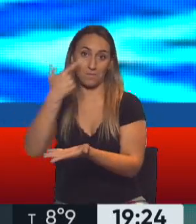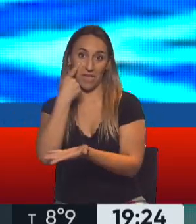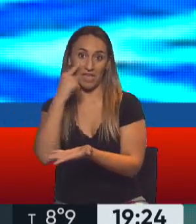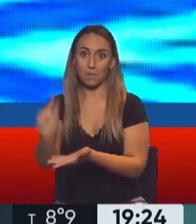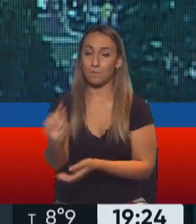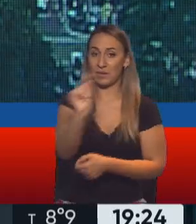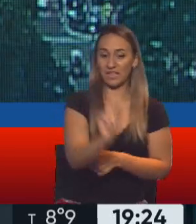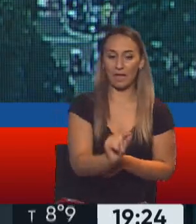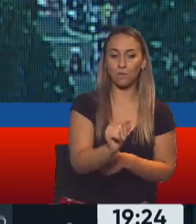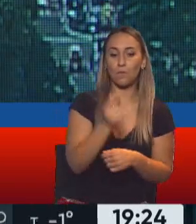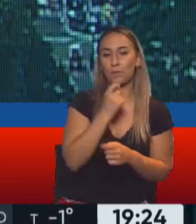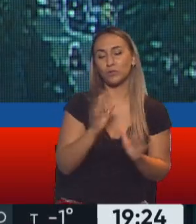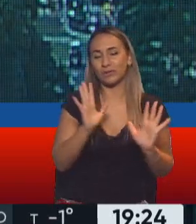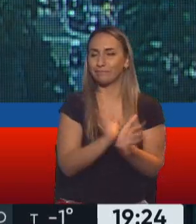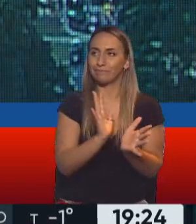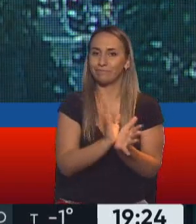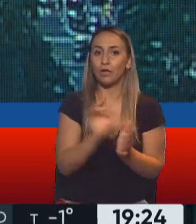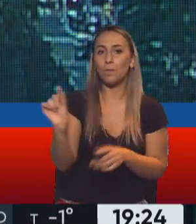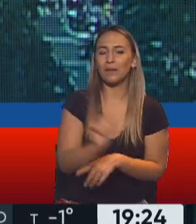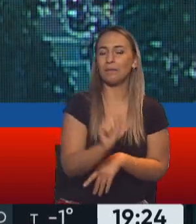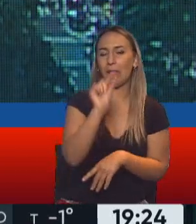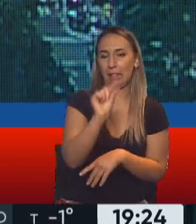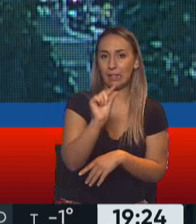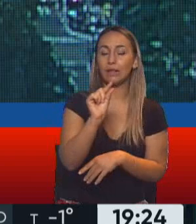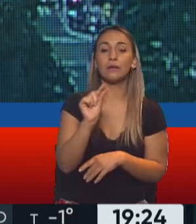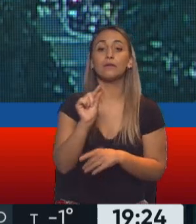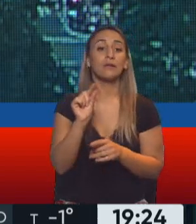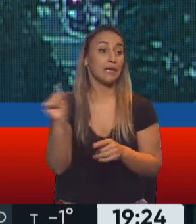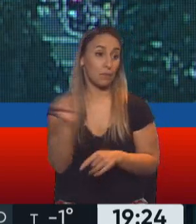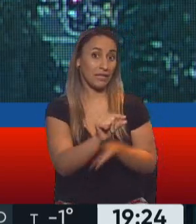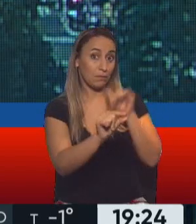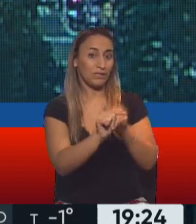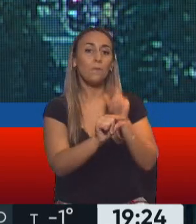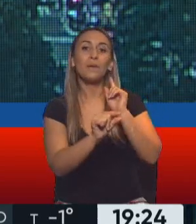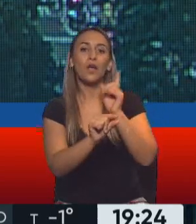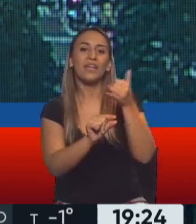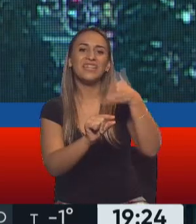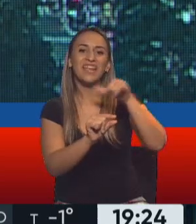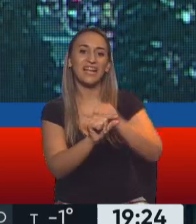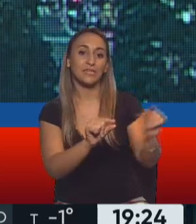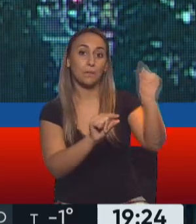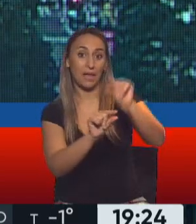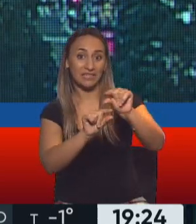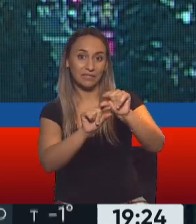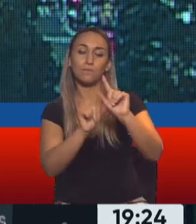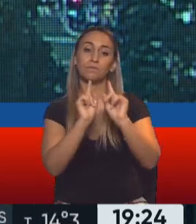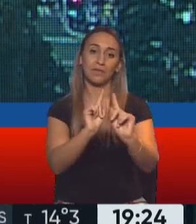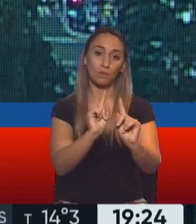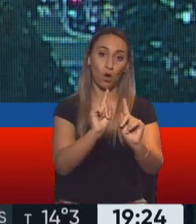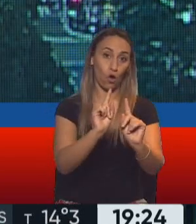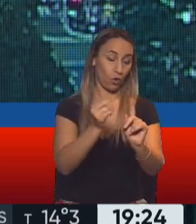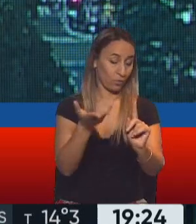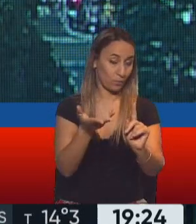Chiquito, por suerte. Claro, chiquito, una tasa de interés. Ahora, cuando ese préstamo, el préstamo que te da, como por ejemplo le dio al que le